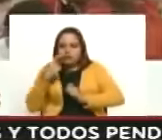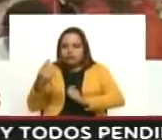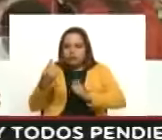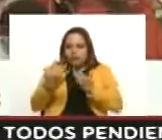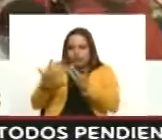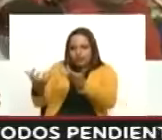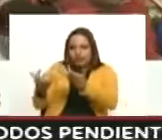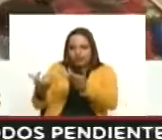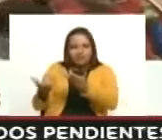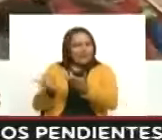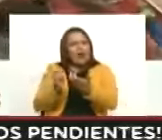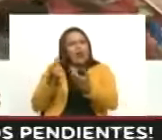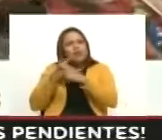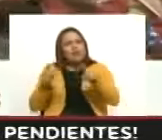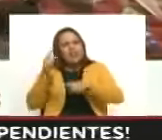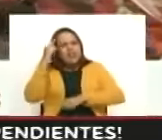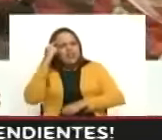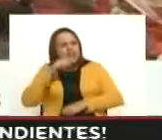vamos otro día.